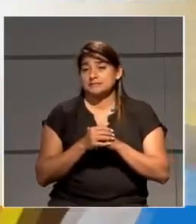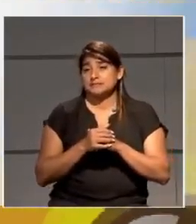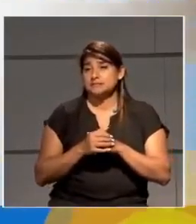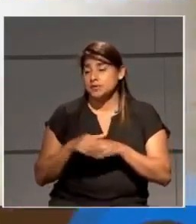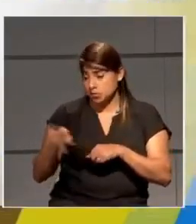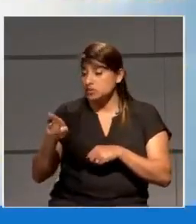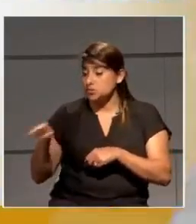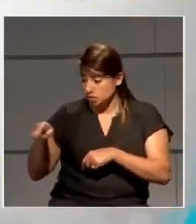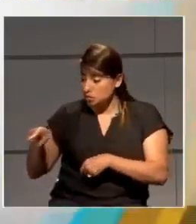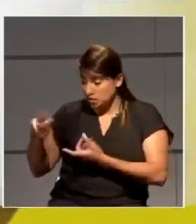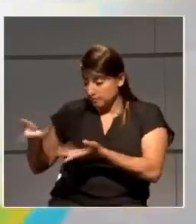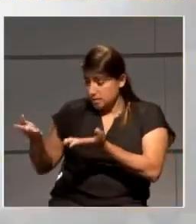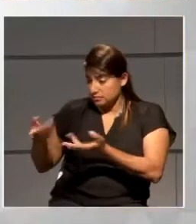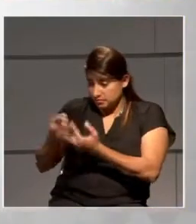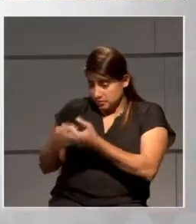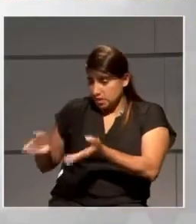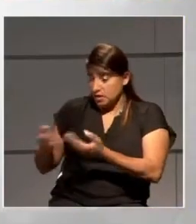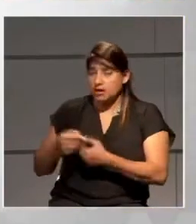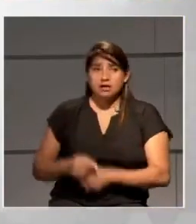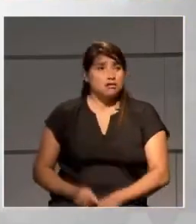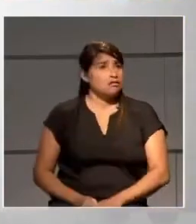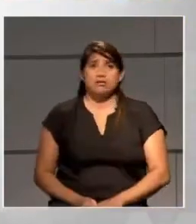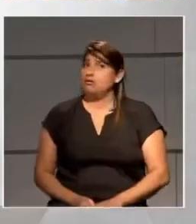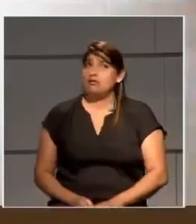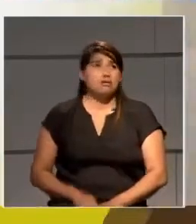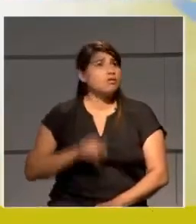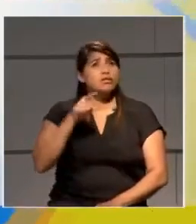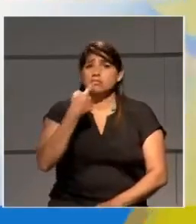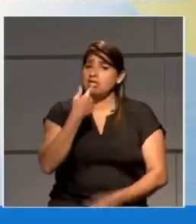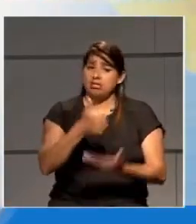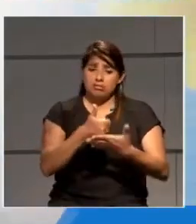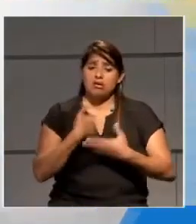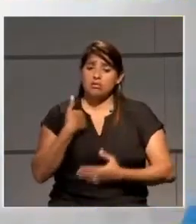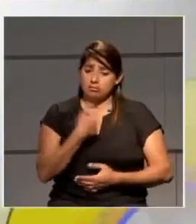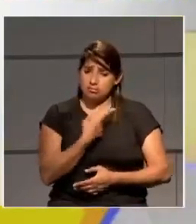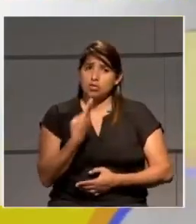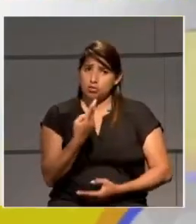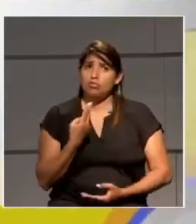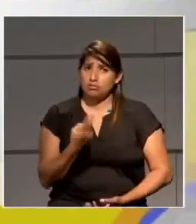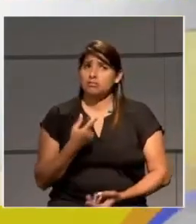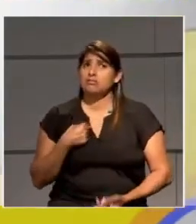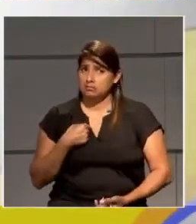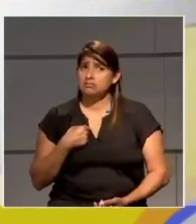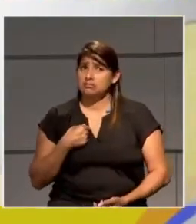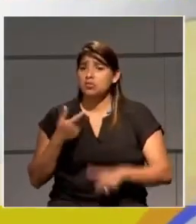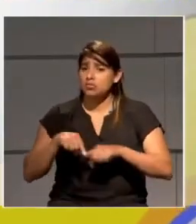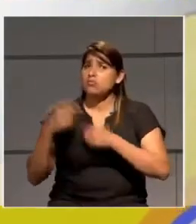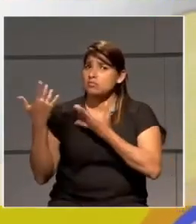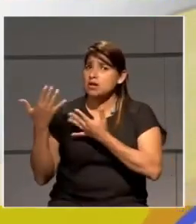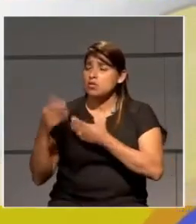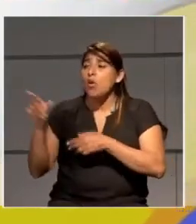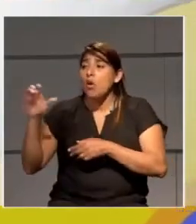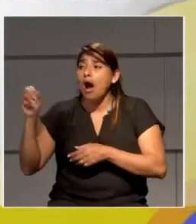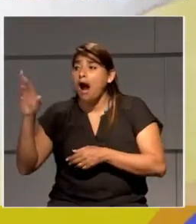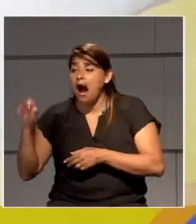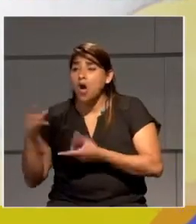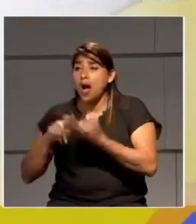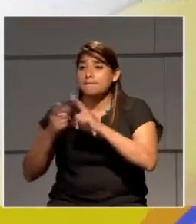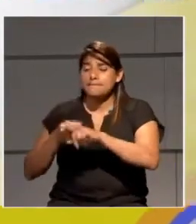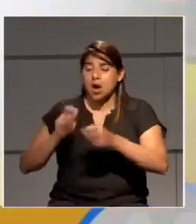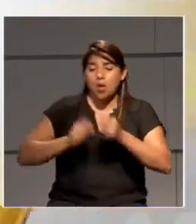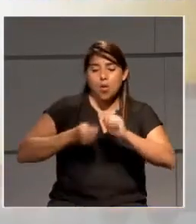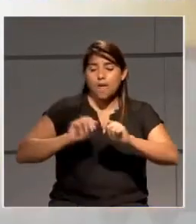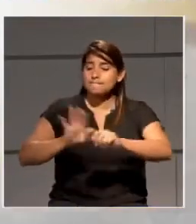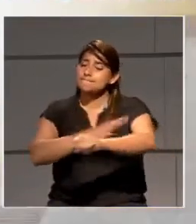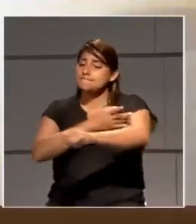Pero vaya empezando usted, Plug. No, Nayu, usted me dijo que iba a hacer algo conmigo. Es más, tenemos pendiente con Caro una